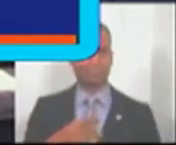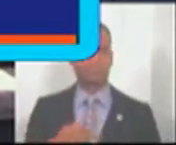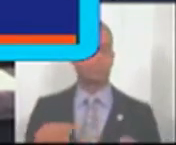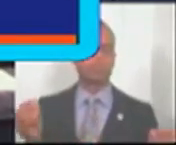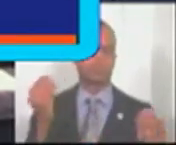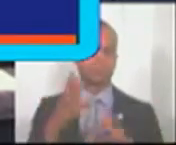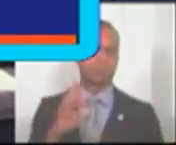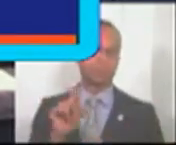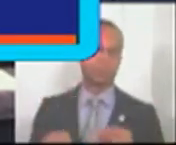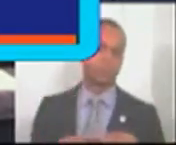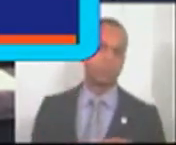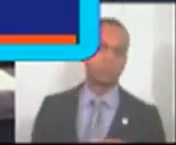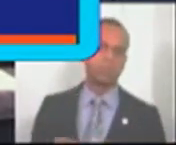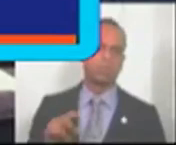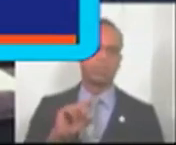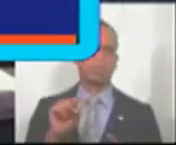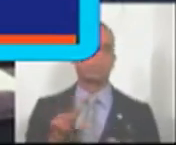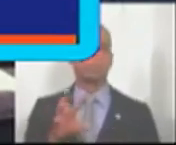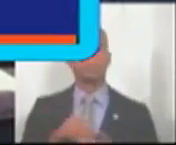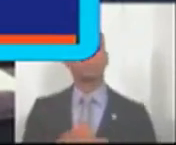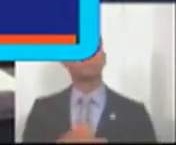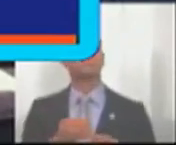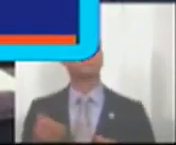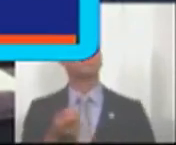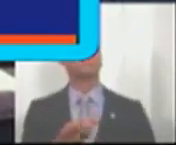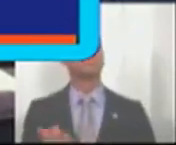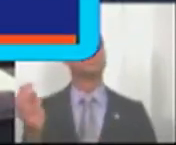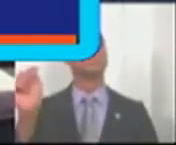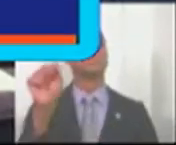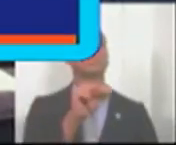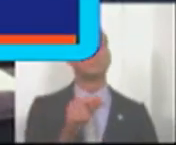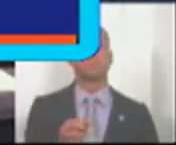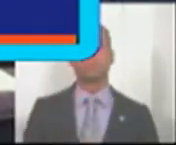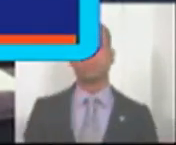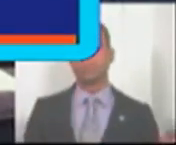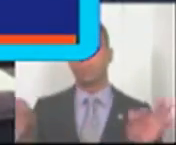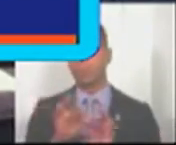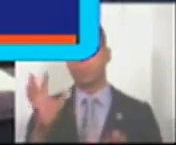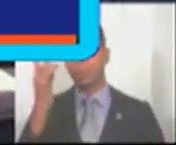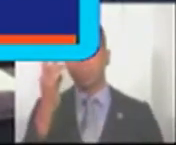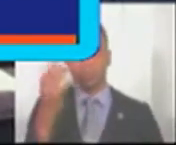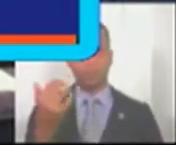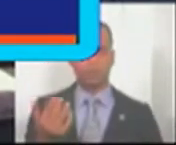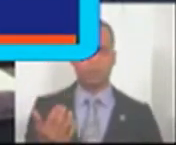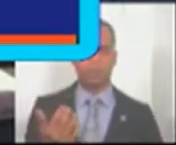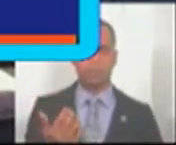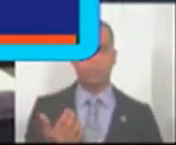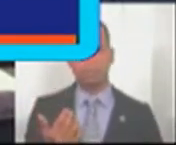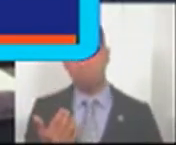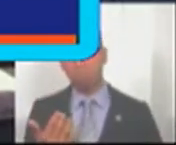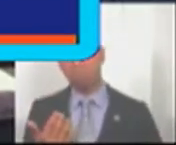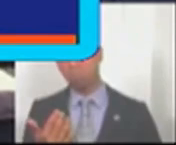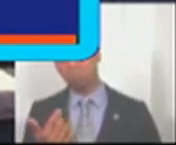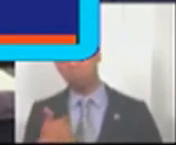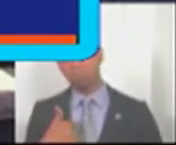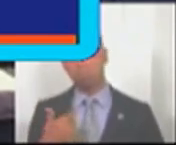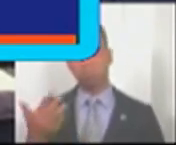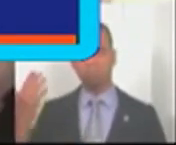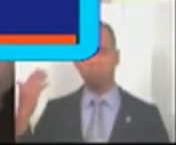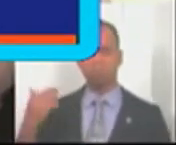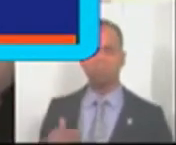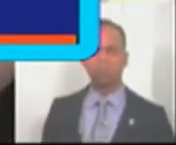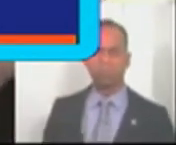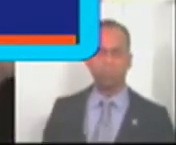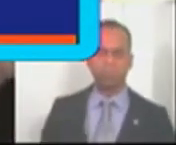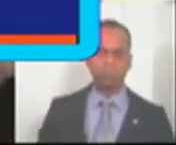mis memorias o de mis documentos y tal. Algunos son relevantes porque cuentan lo que fui, que me